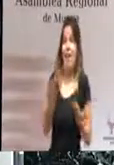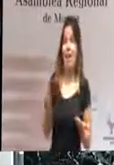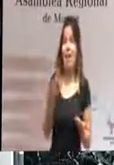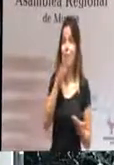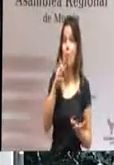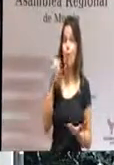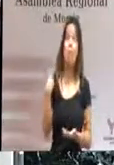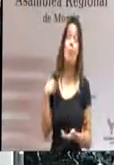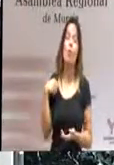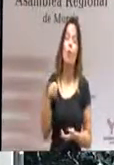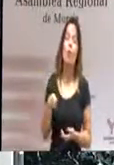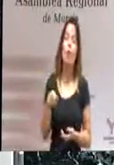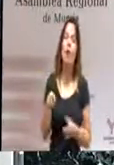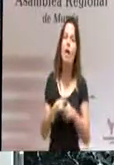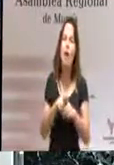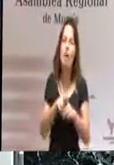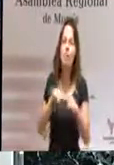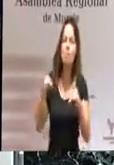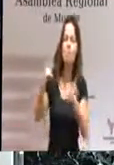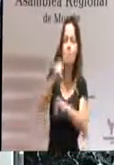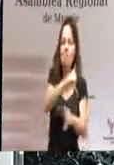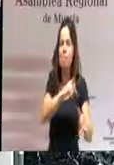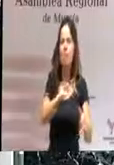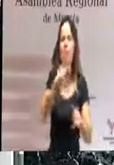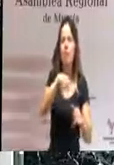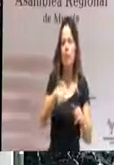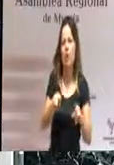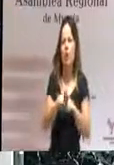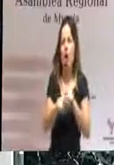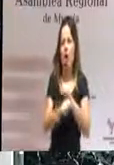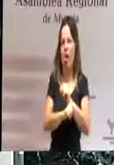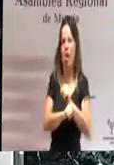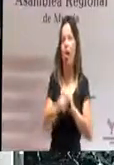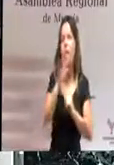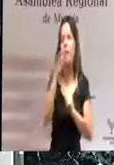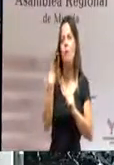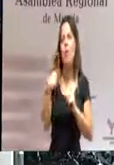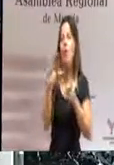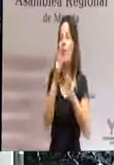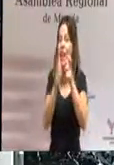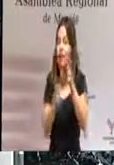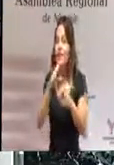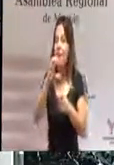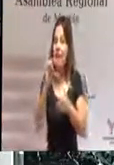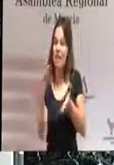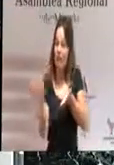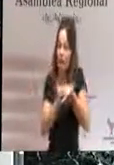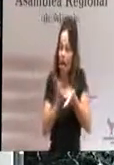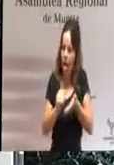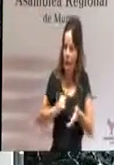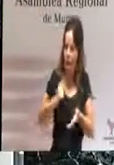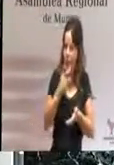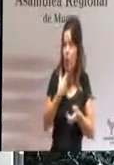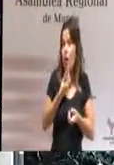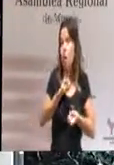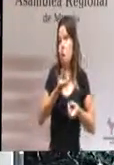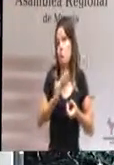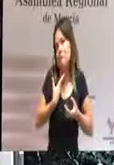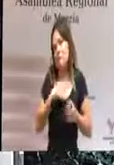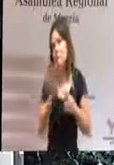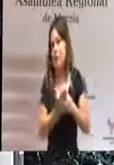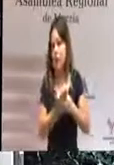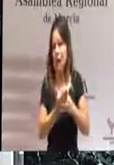esa manipulación torticera que han realizado de los datos recogidos del informe del CES, contando medias verdades y